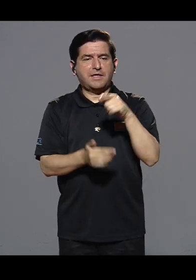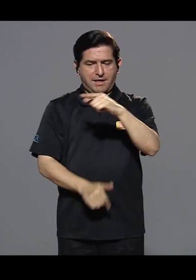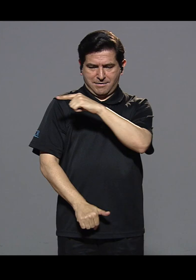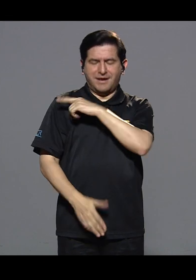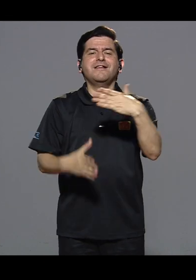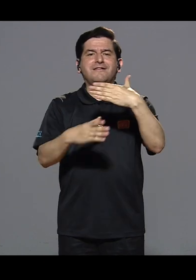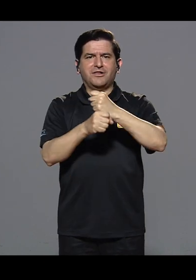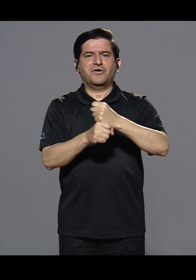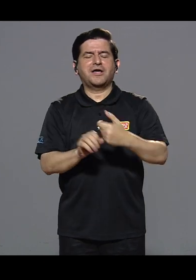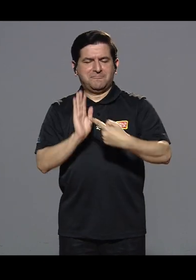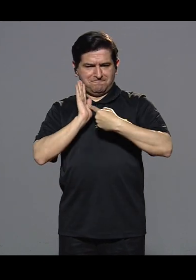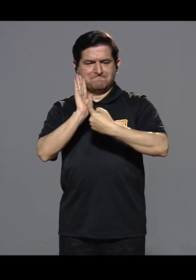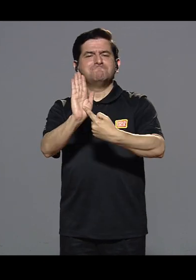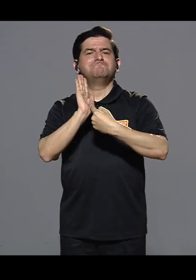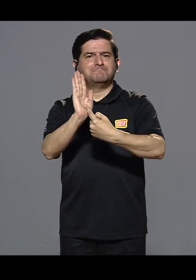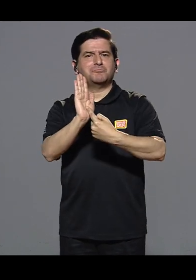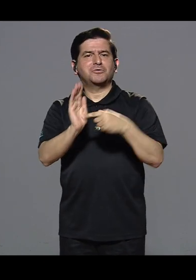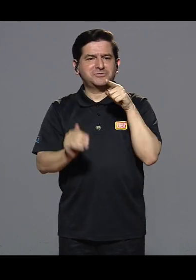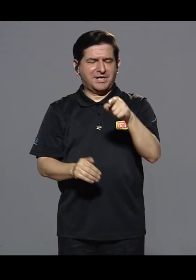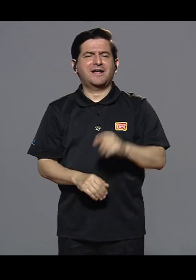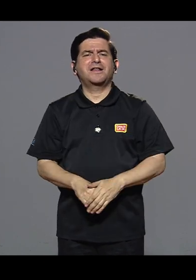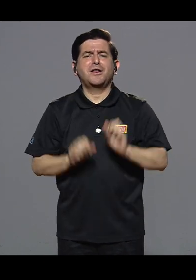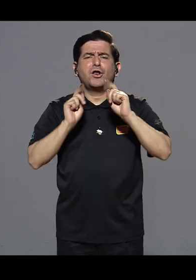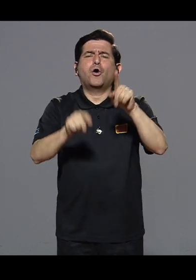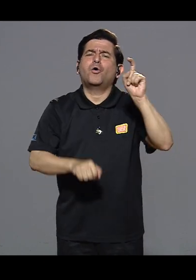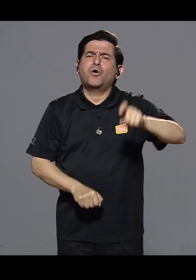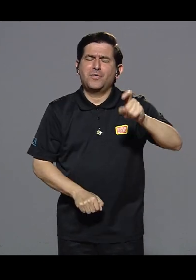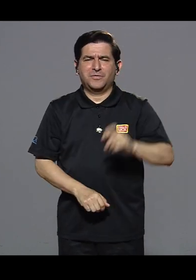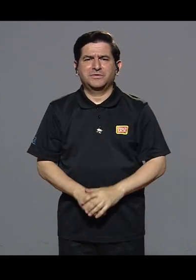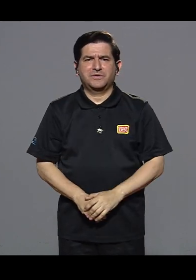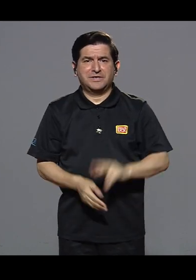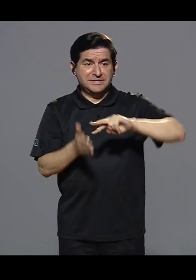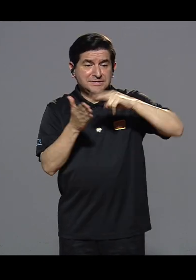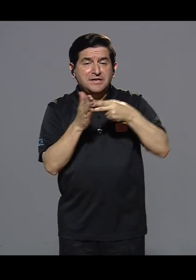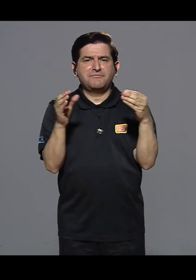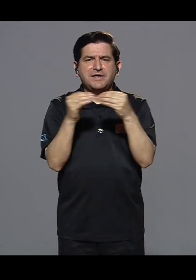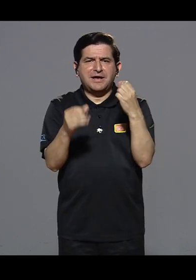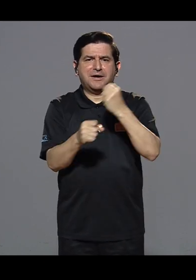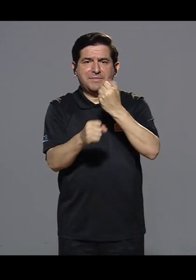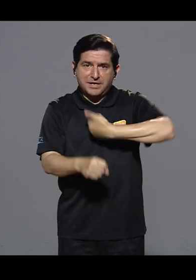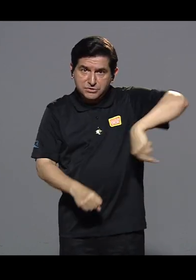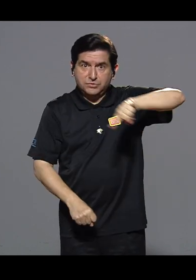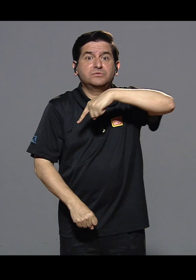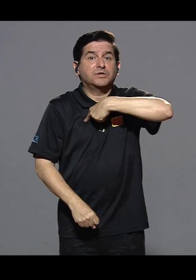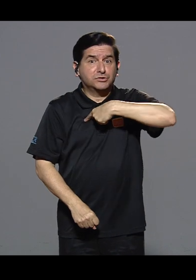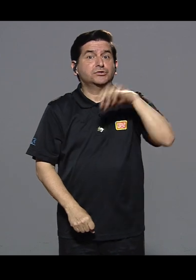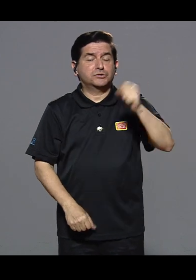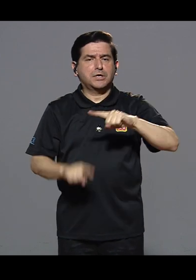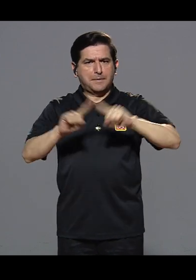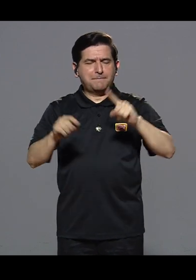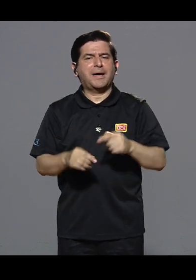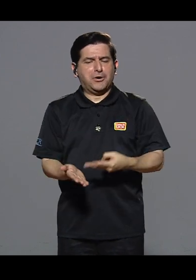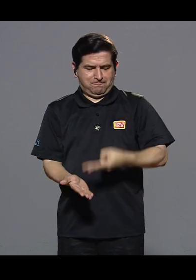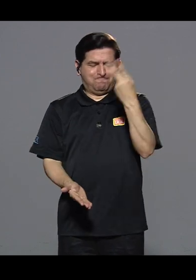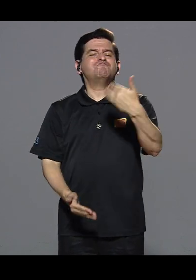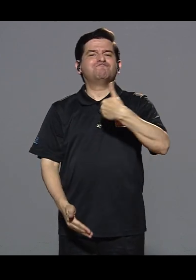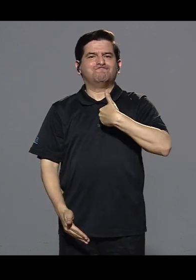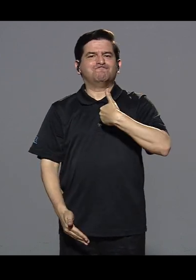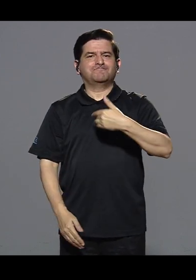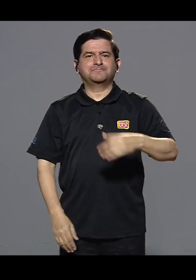Leonel está haciendo. Él está demostrando que lo que se preocupa son oportunidades. Que se implica más esfuerzo al lado de nosotros, implica. Pero lo vale la pena.